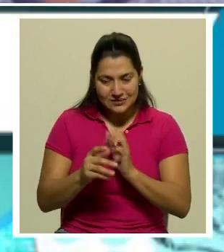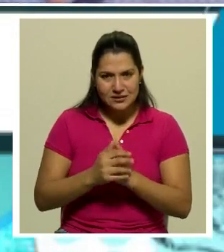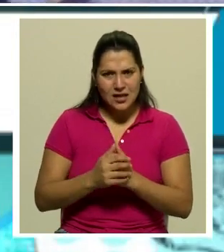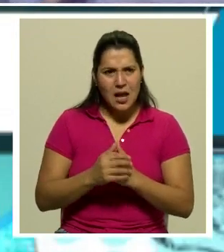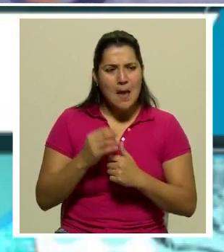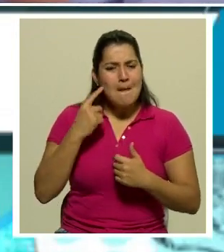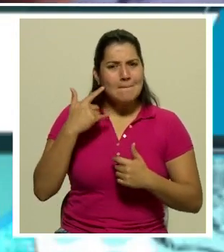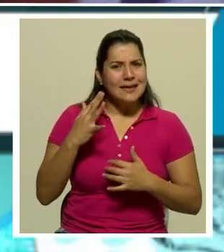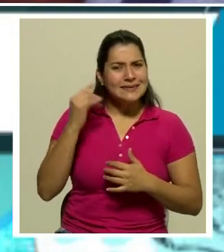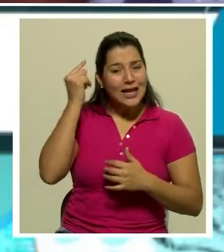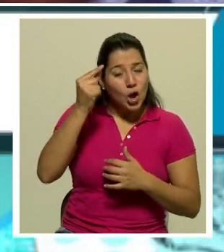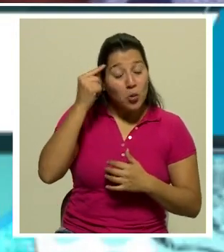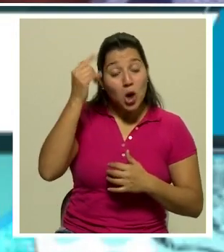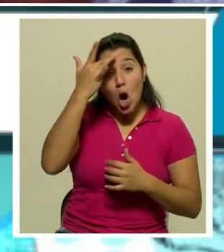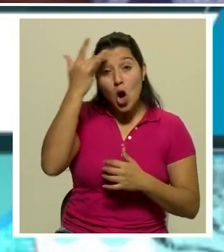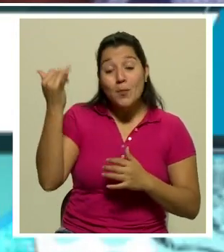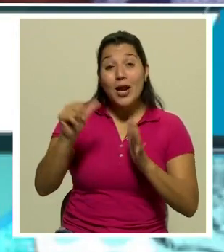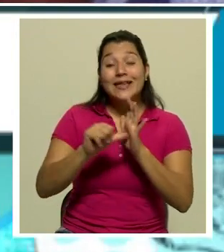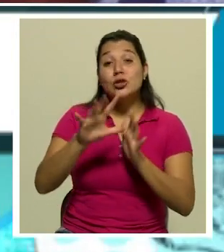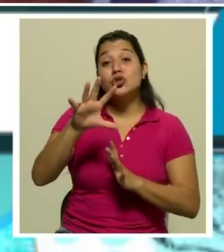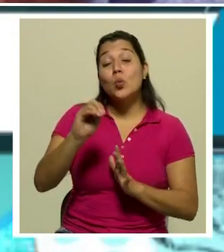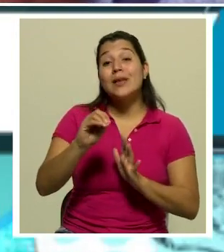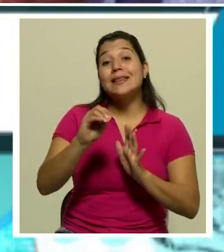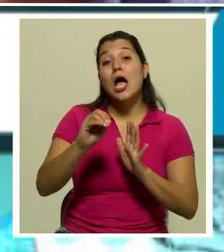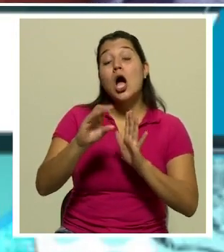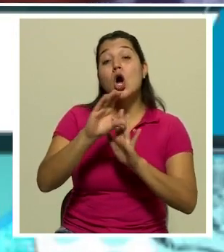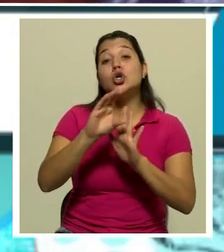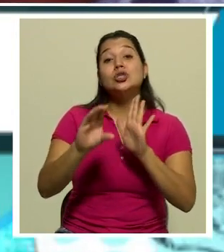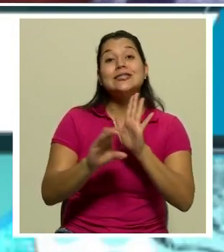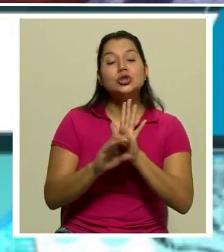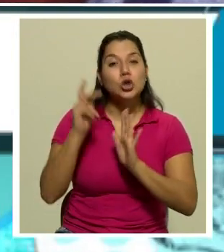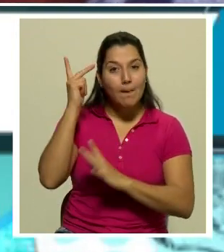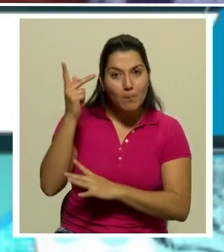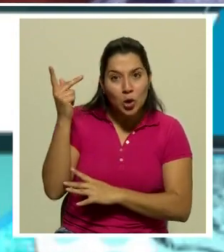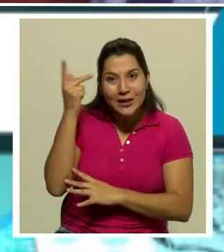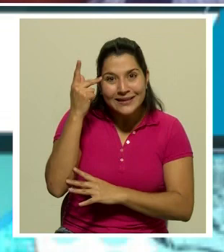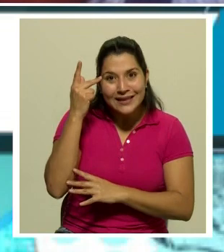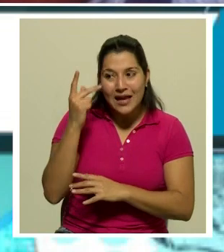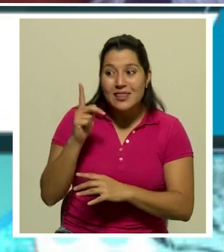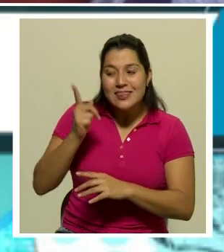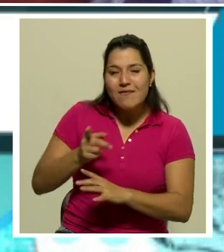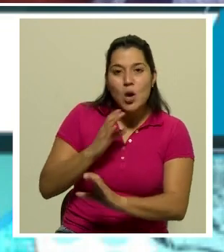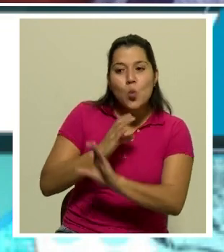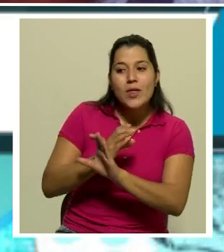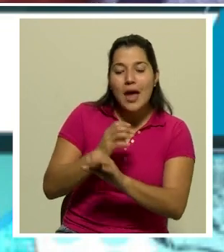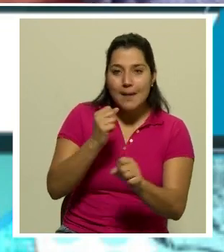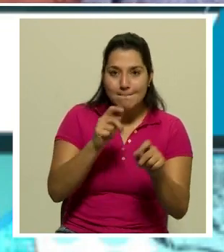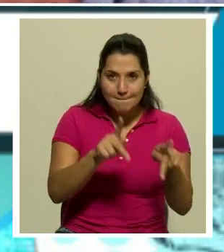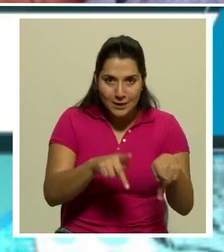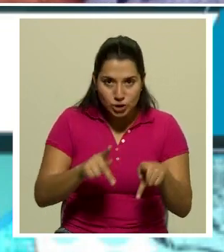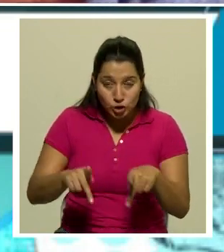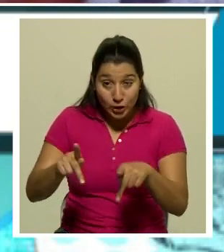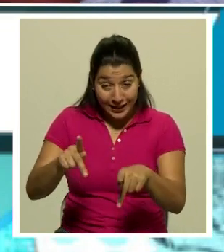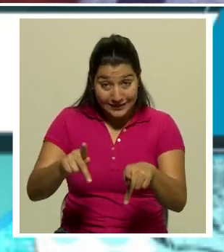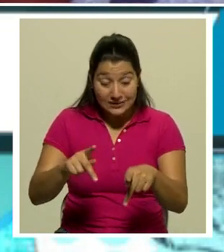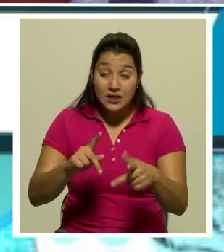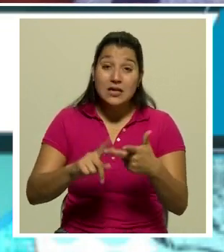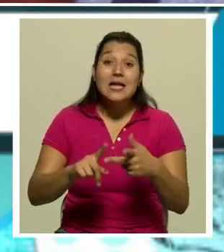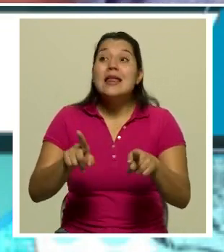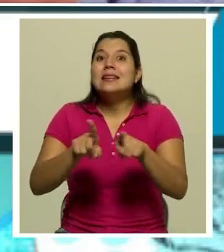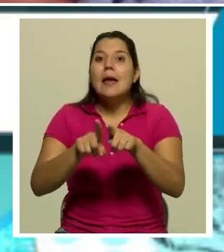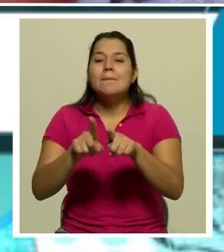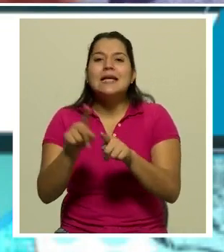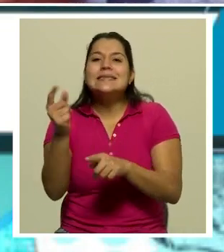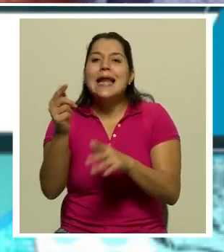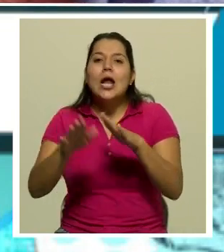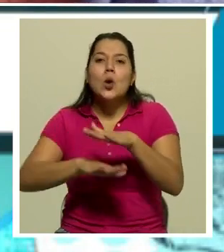olvidó con el artículo 50 de la Constitución Política, el trabajo y su relación con la calidad de vida y el salario mínimo, del cual